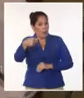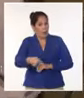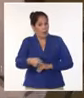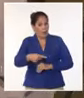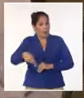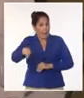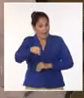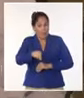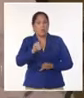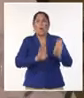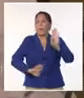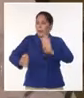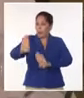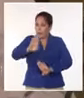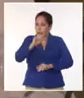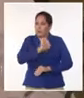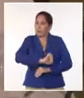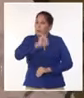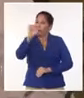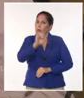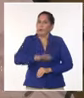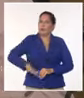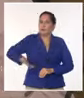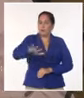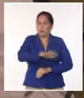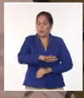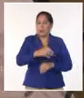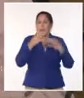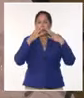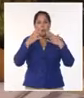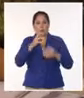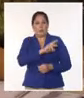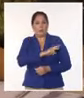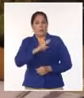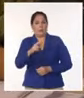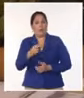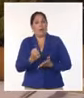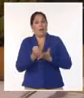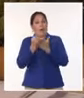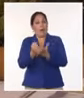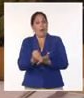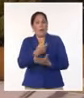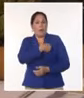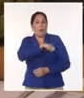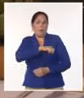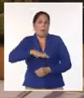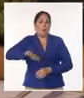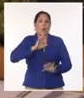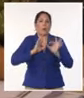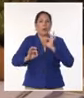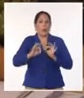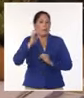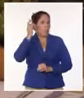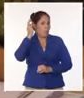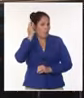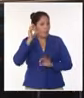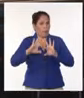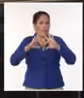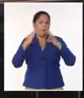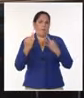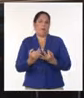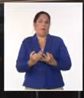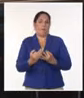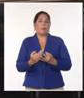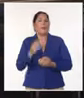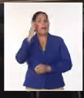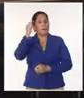continúan defendiéndose las conquistas sociales y la grandeza de la obra de la Revolución en el cuidado a la mujer, a la niñez y a las familias, a pesar